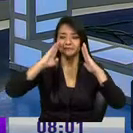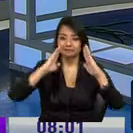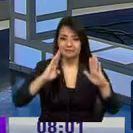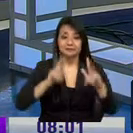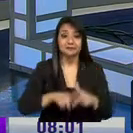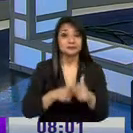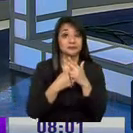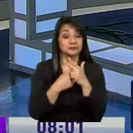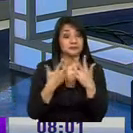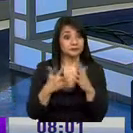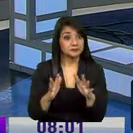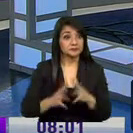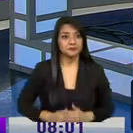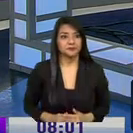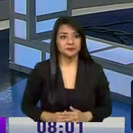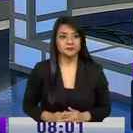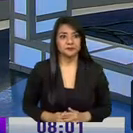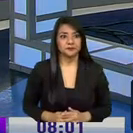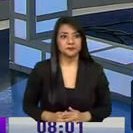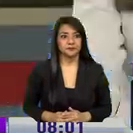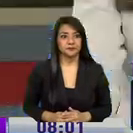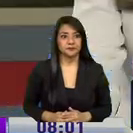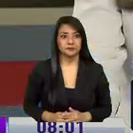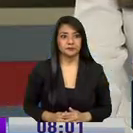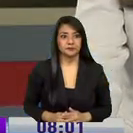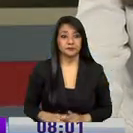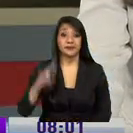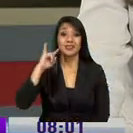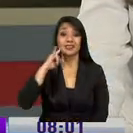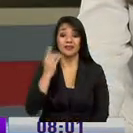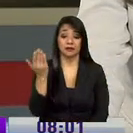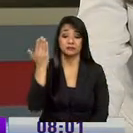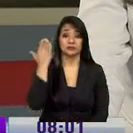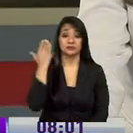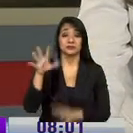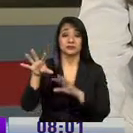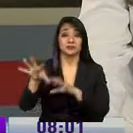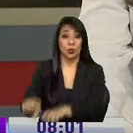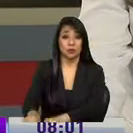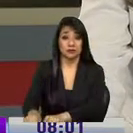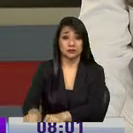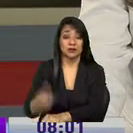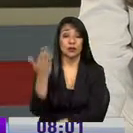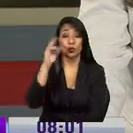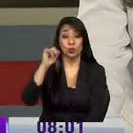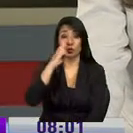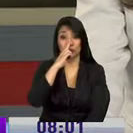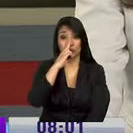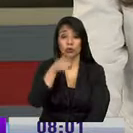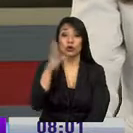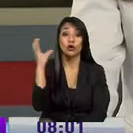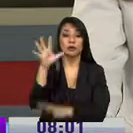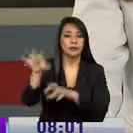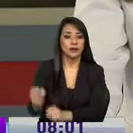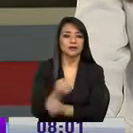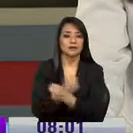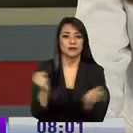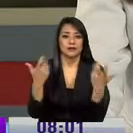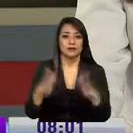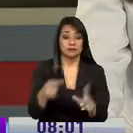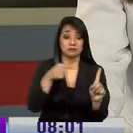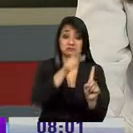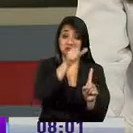Vamos a empezar. Empecemos, ¿qué tiene? Le cuento que una menor de edad que fue secuestrada en Sucumbíos el pasado junio fue rescatada en Colombia. El presunto